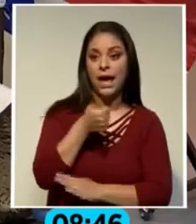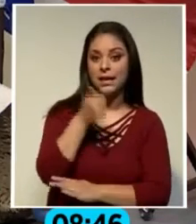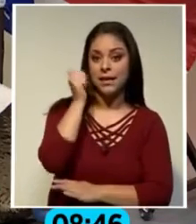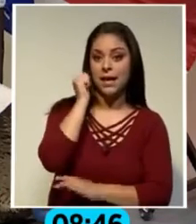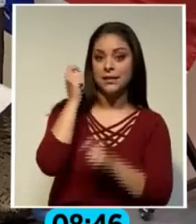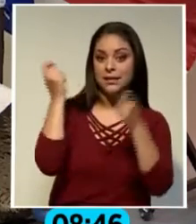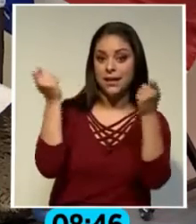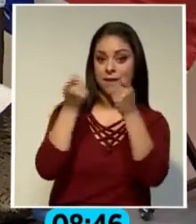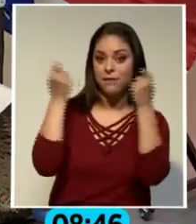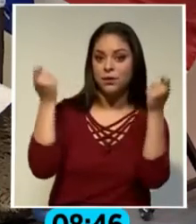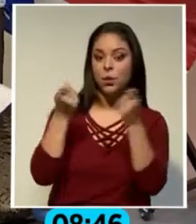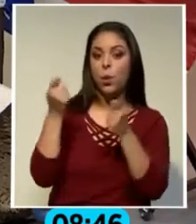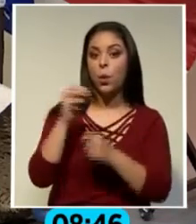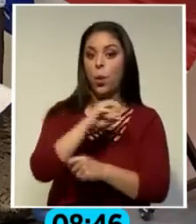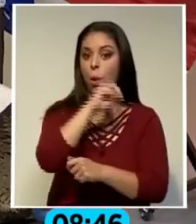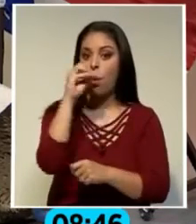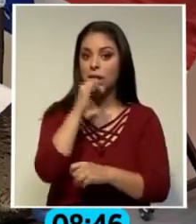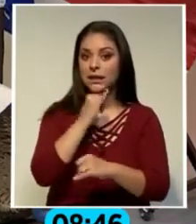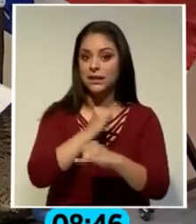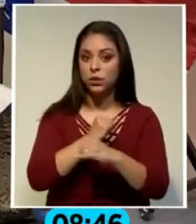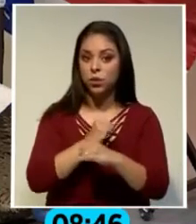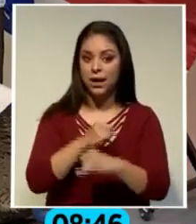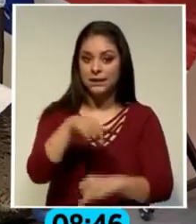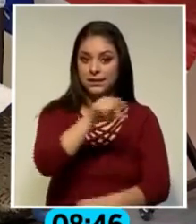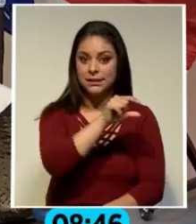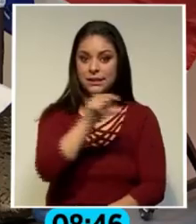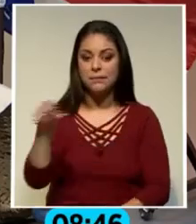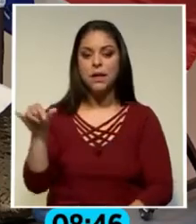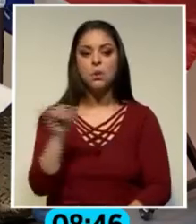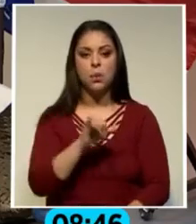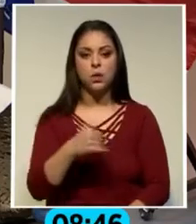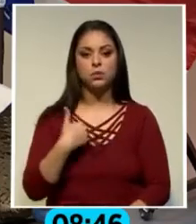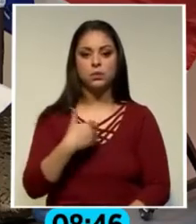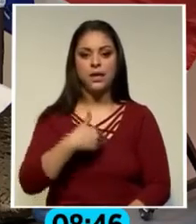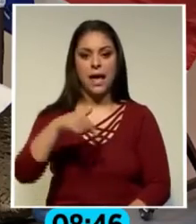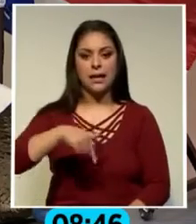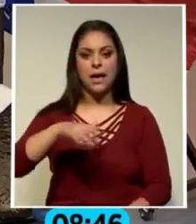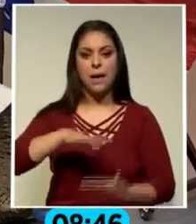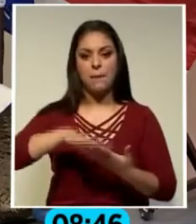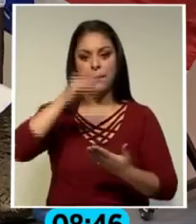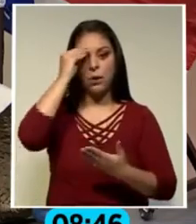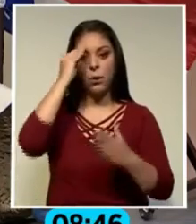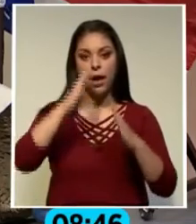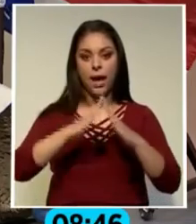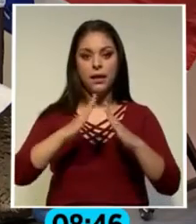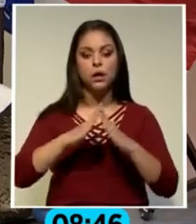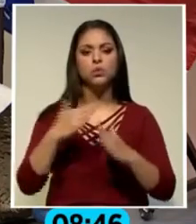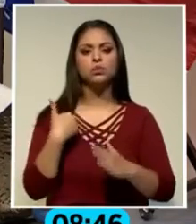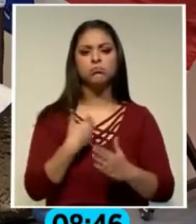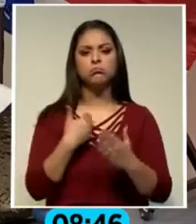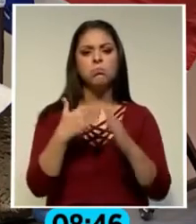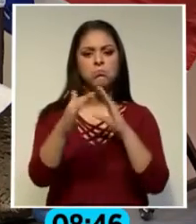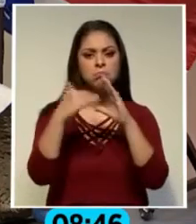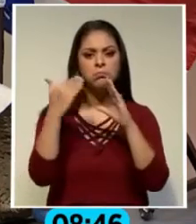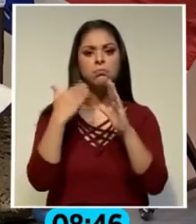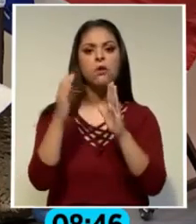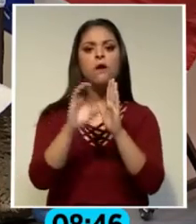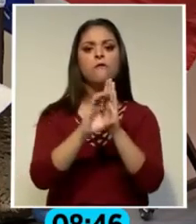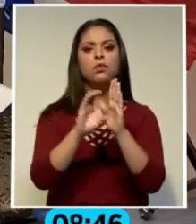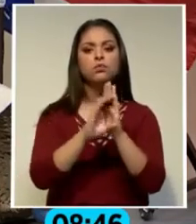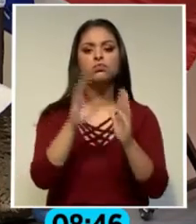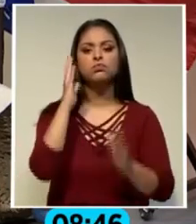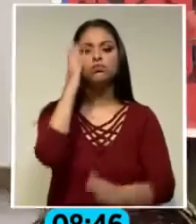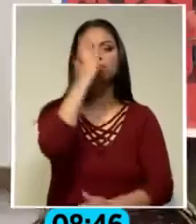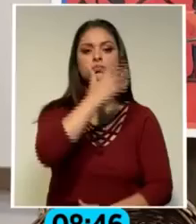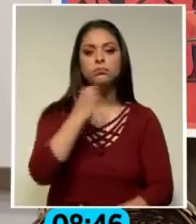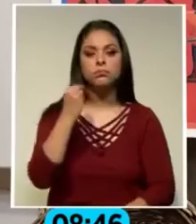sus instituciones, están celebrando toda esta semana, igual que nosotros aquí en Aprendo en Casa, Primera Infancia, pues estamos esperando esas hermosas fotos. Y hoy vamos